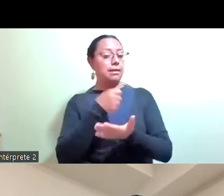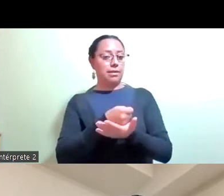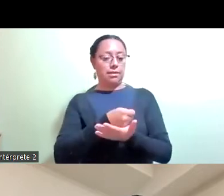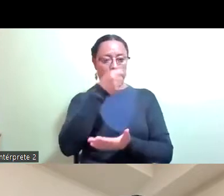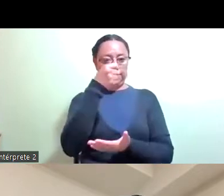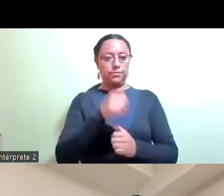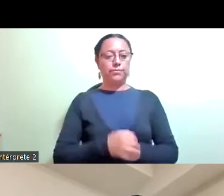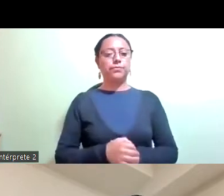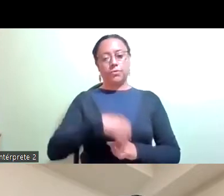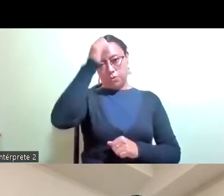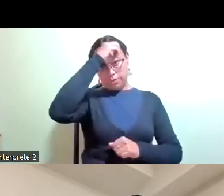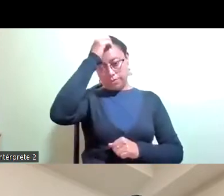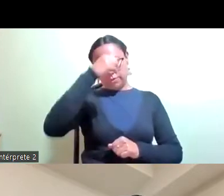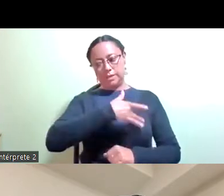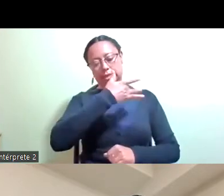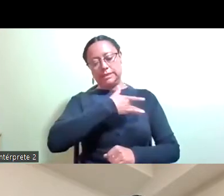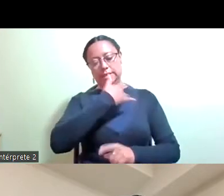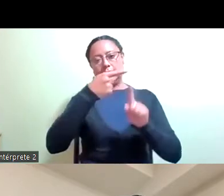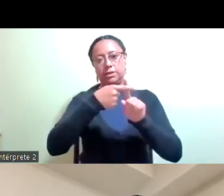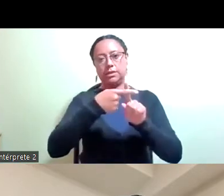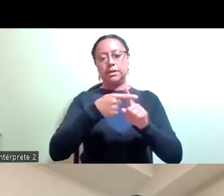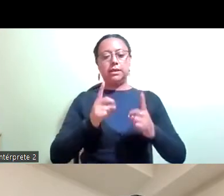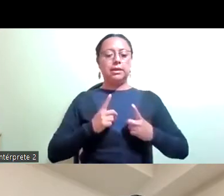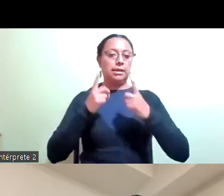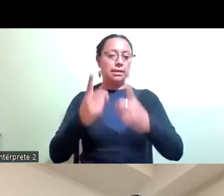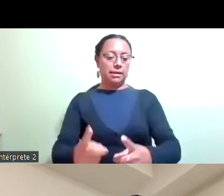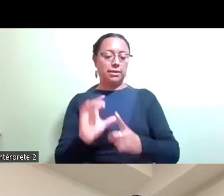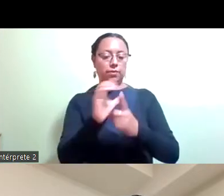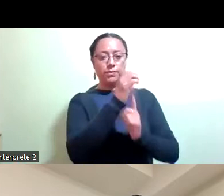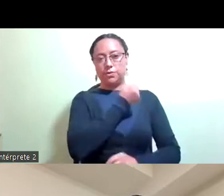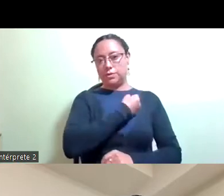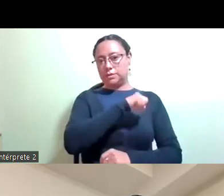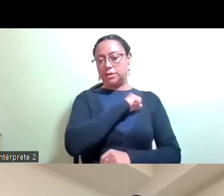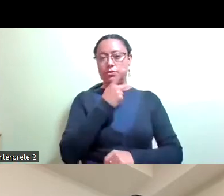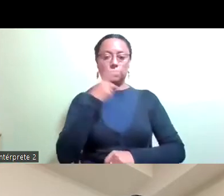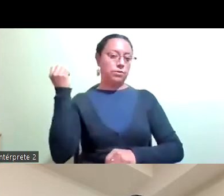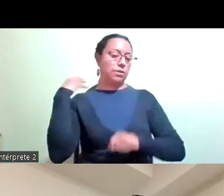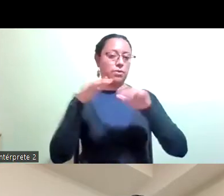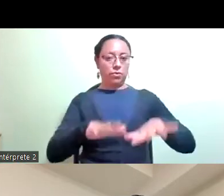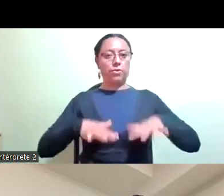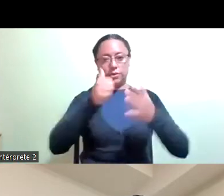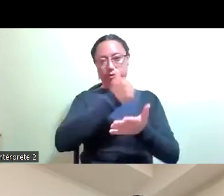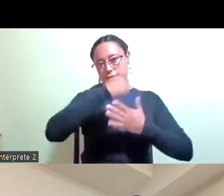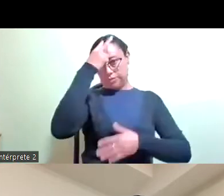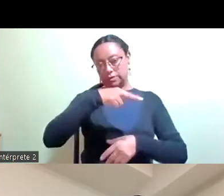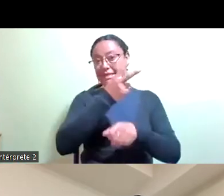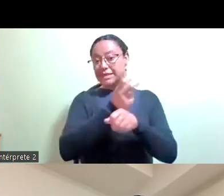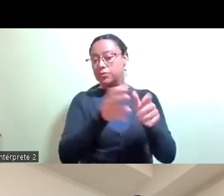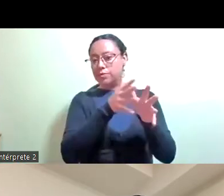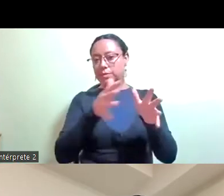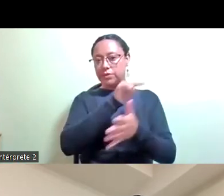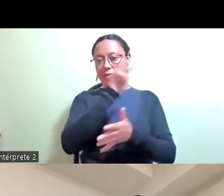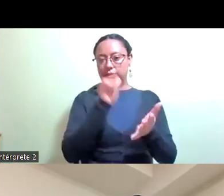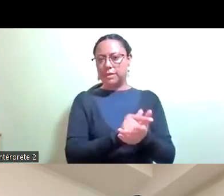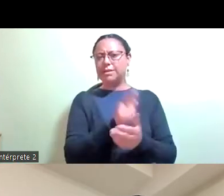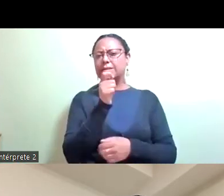la opinión en sentido positivo que emite la Comisión de Salud del Congreso de la Ciudad de México, segunda legislatura, relativa a la iniciativa